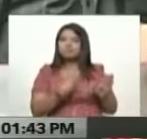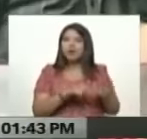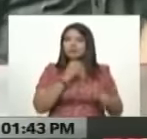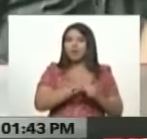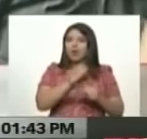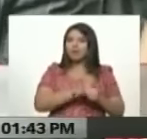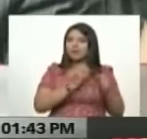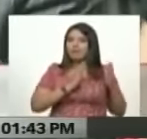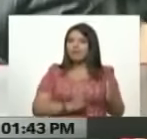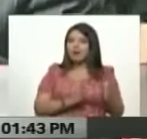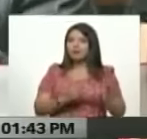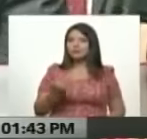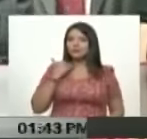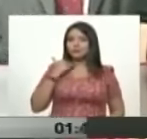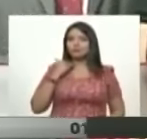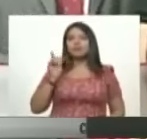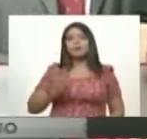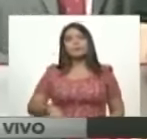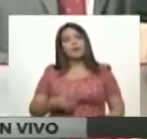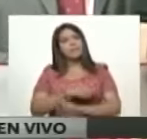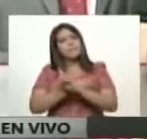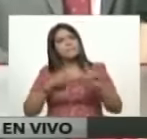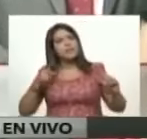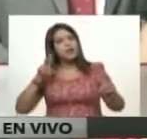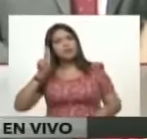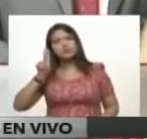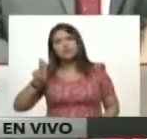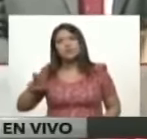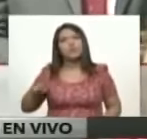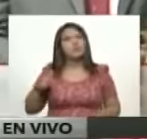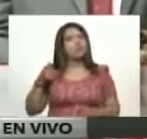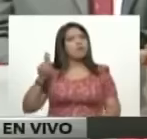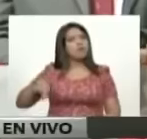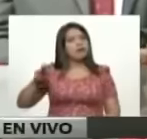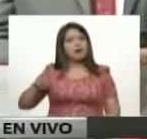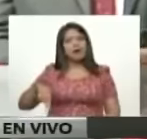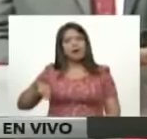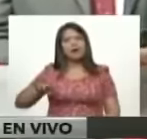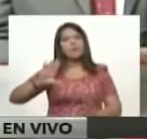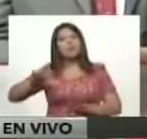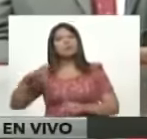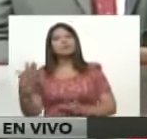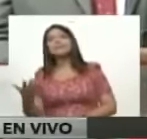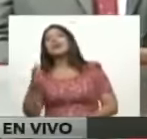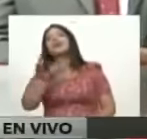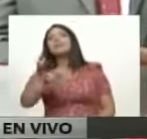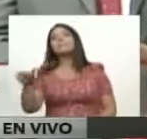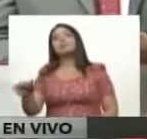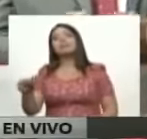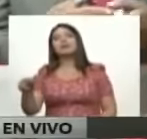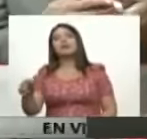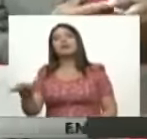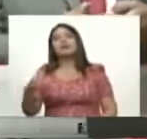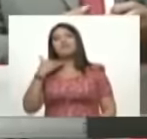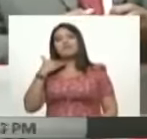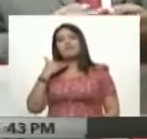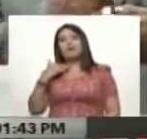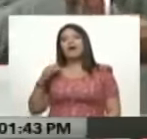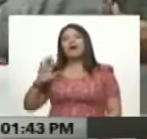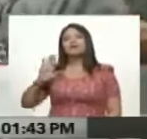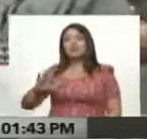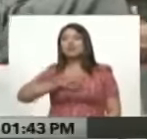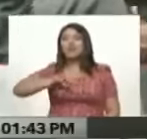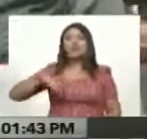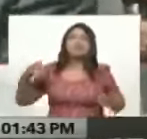obreros y fui derrotado. Pero nunca me puse del lado de los que me vencieron. Esa fue nuestra